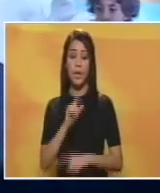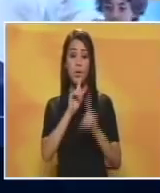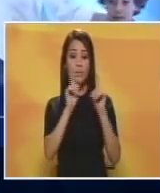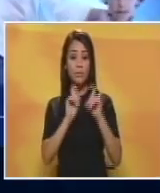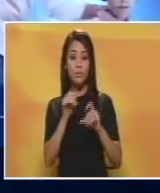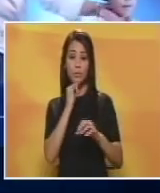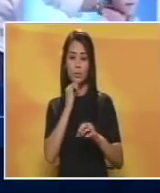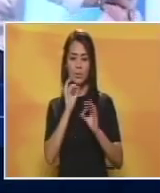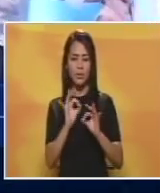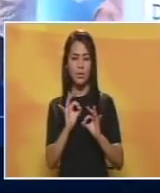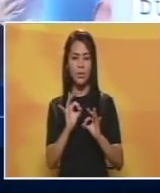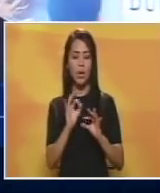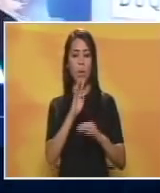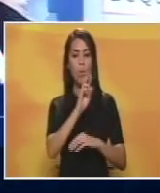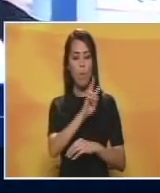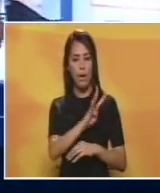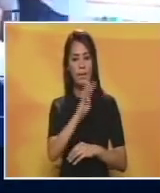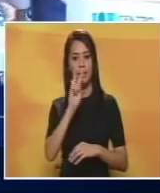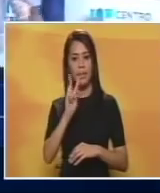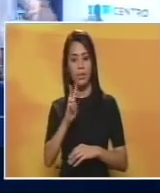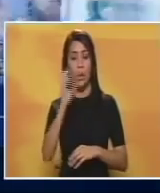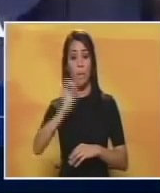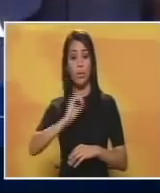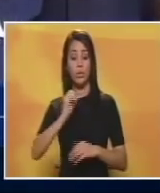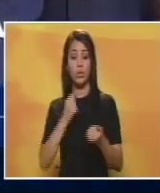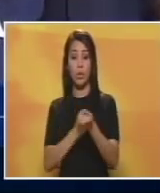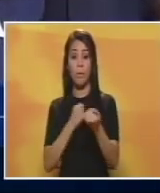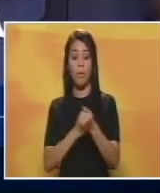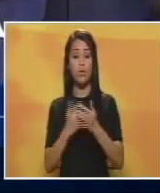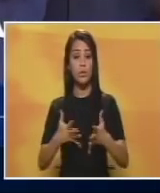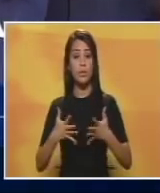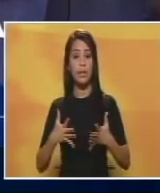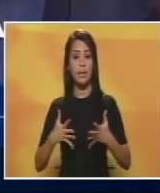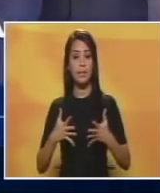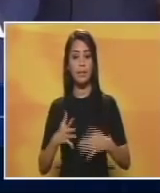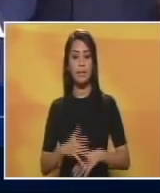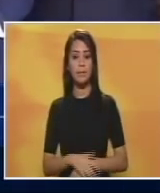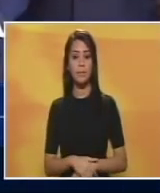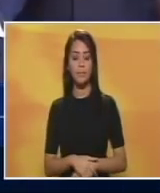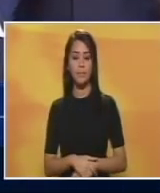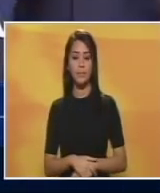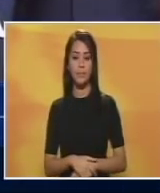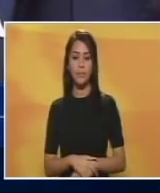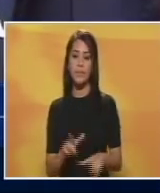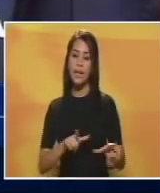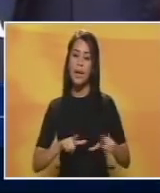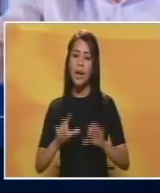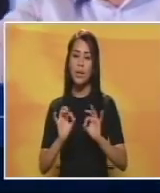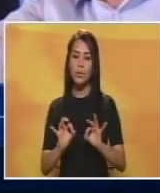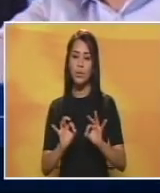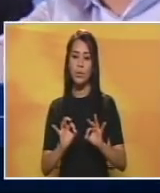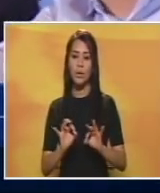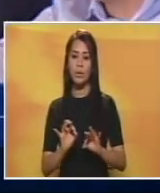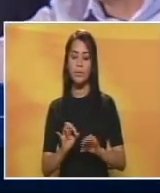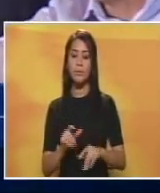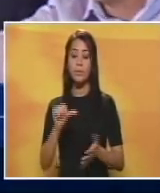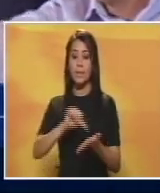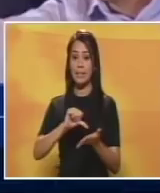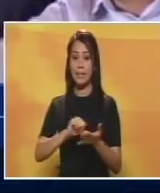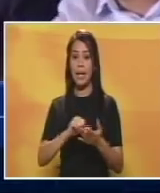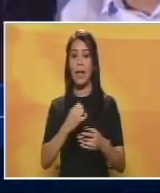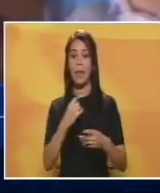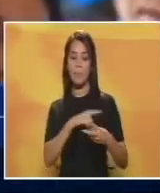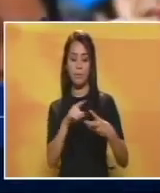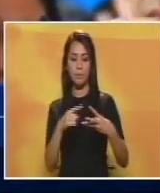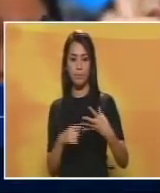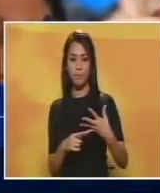Datexco, Duque cuenta con 42% de respaldo y ganaría en Antioquia, Valles del Cauca, Eje Cafetero, Centro-Sur, Amazonas